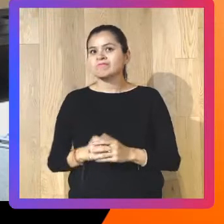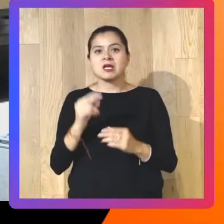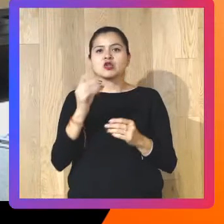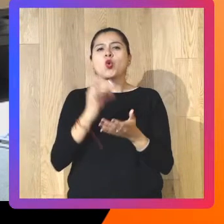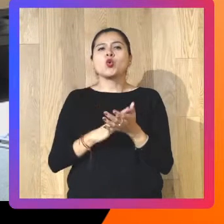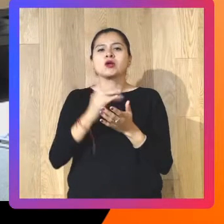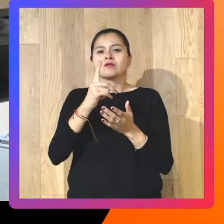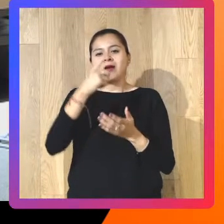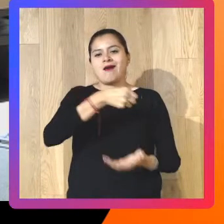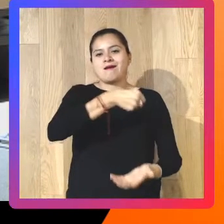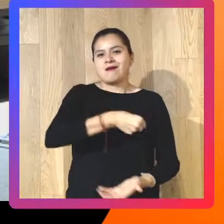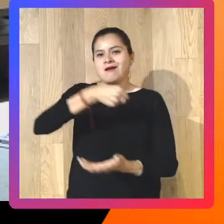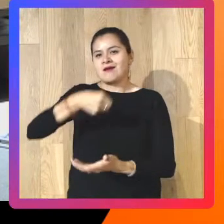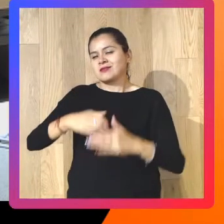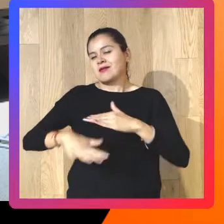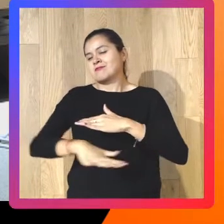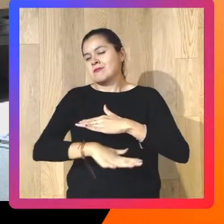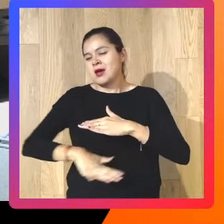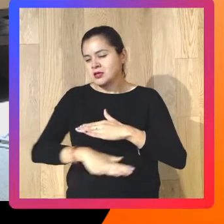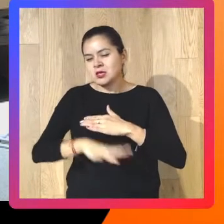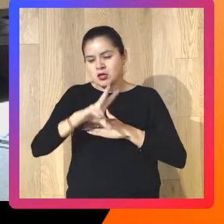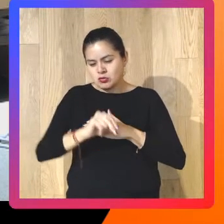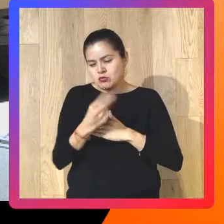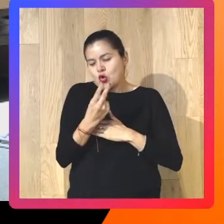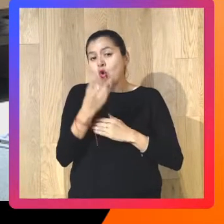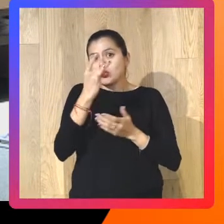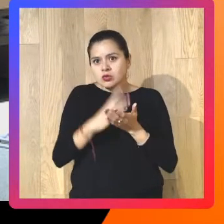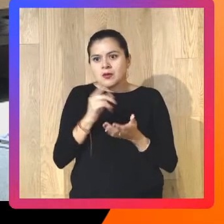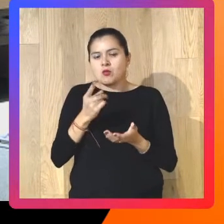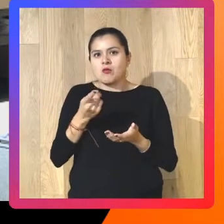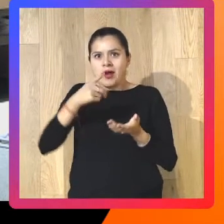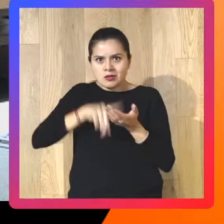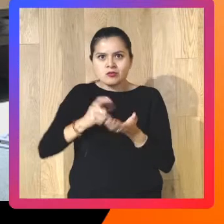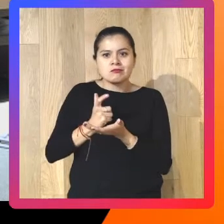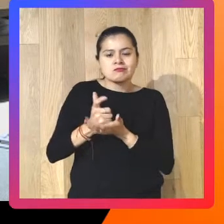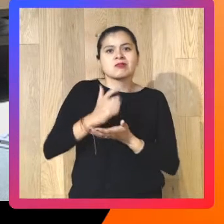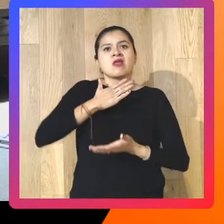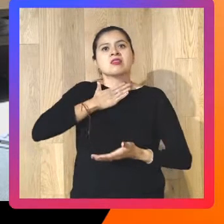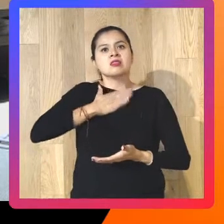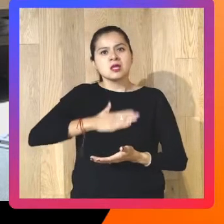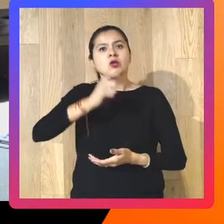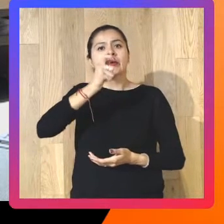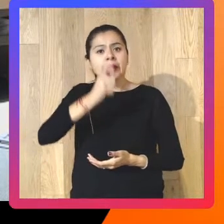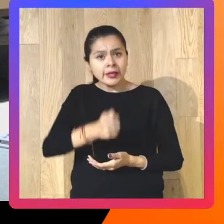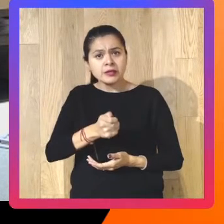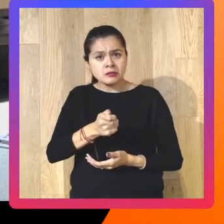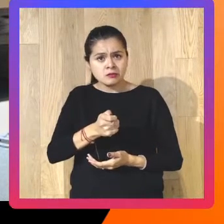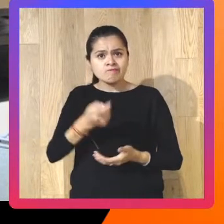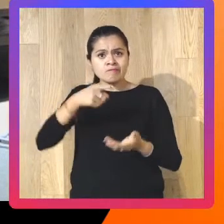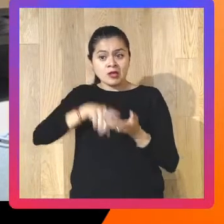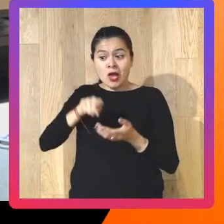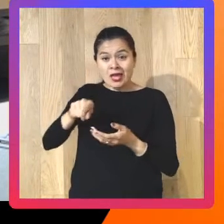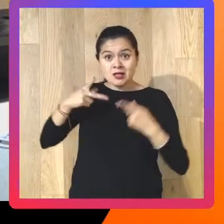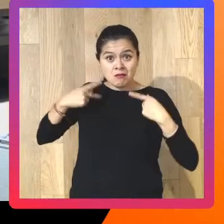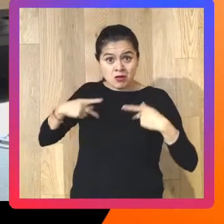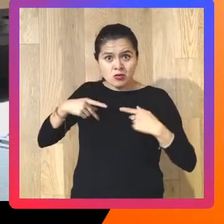2 canastas básicas, sino para tener acceso a un ingreso digno, que significaría que ese colaborador